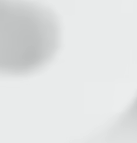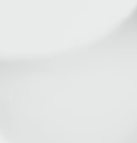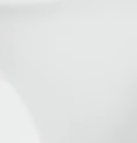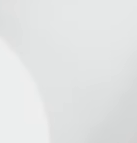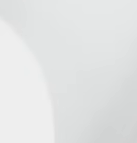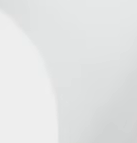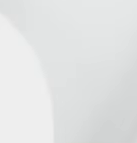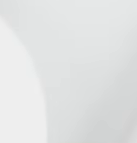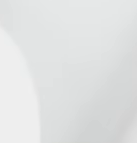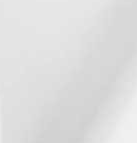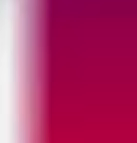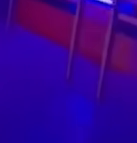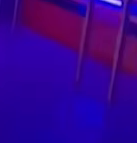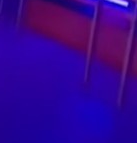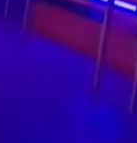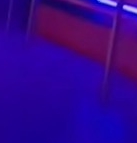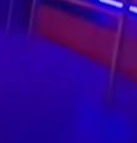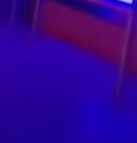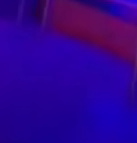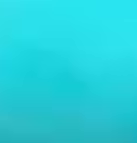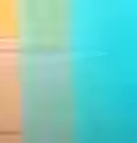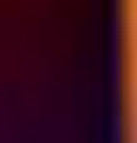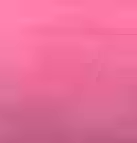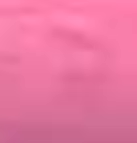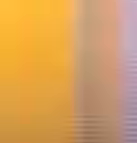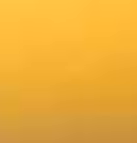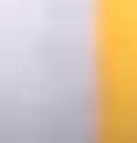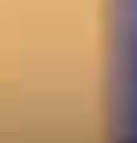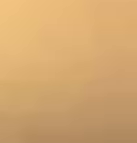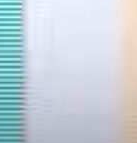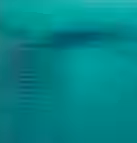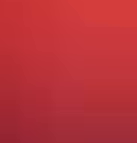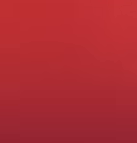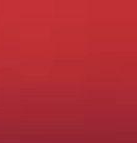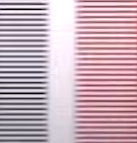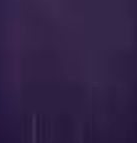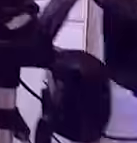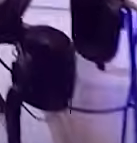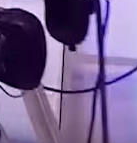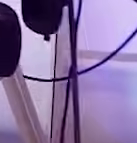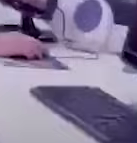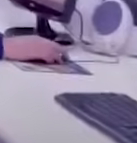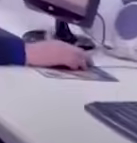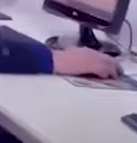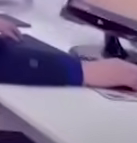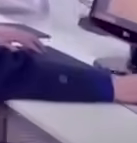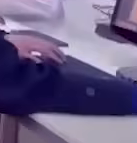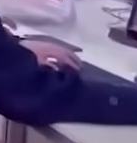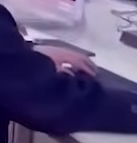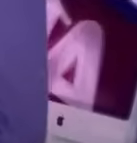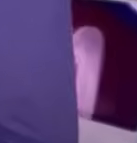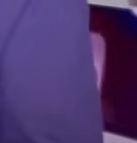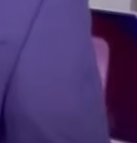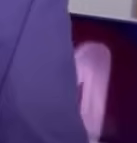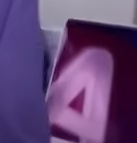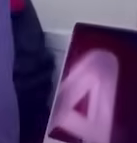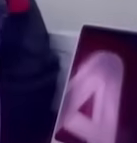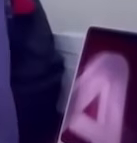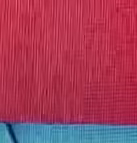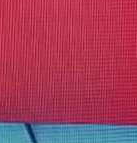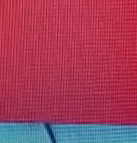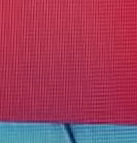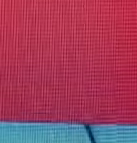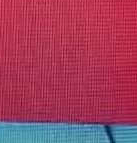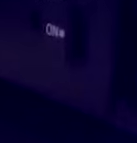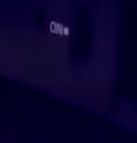Este sábado 23 de marzo, ¿cómo se vivirá la jornada censal en Bolivia? Tufi Aret, Miriam Claros, Gerardo Serrano y